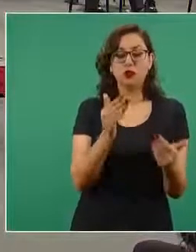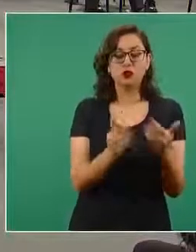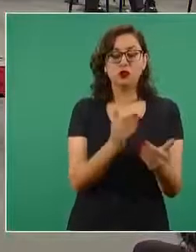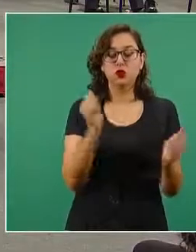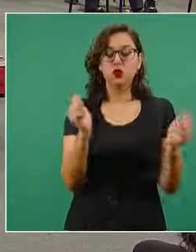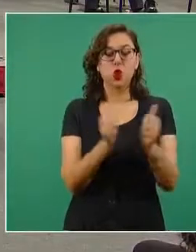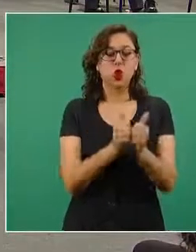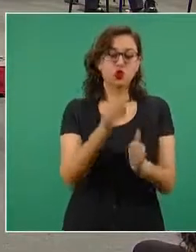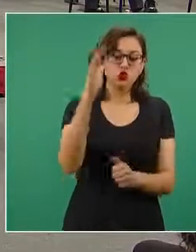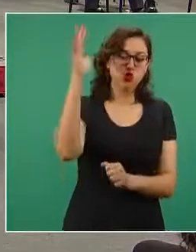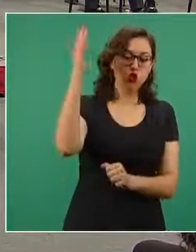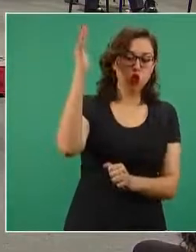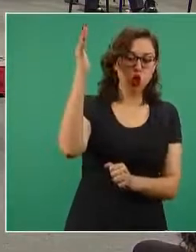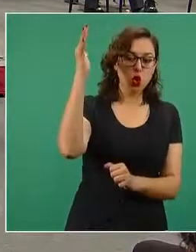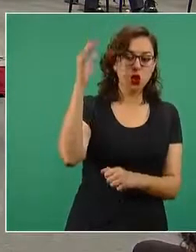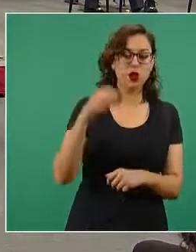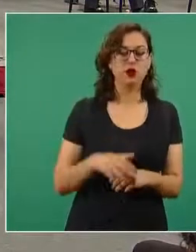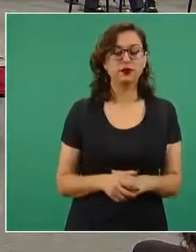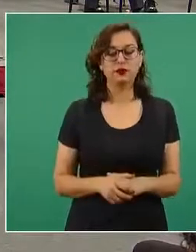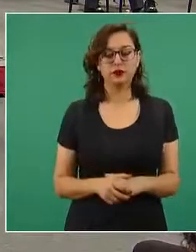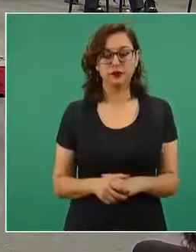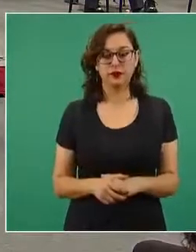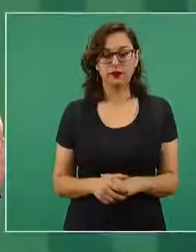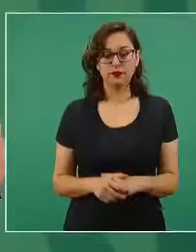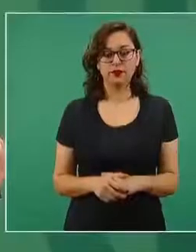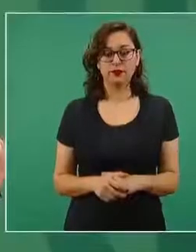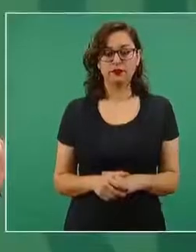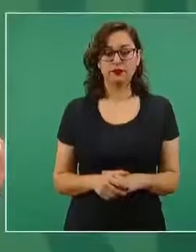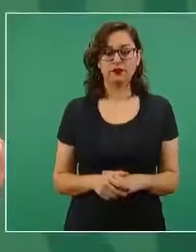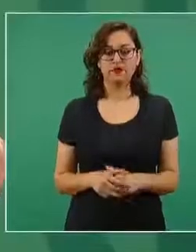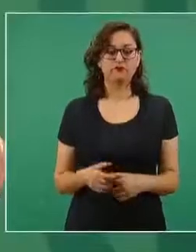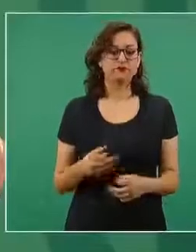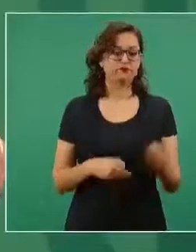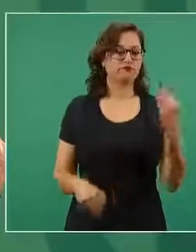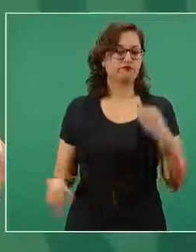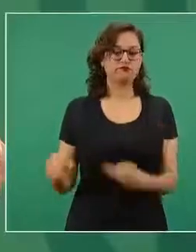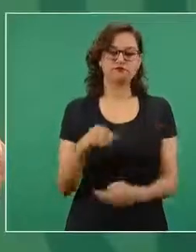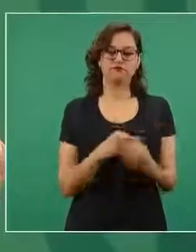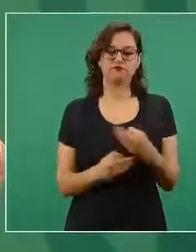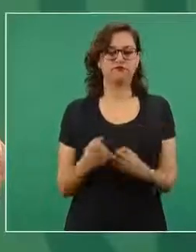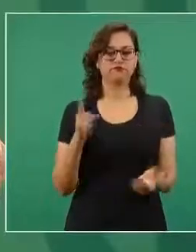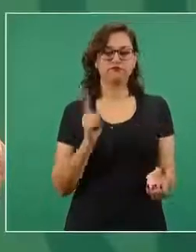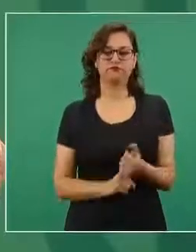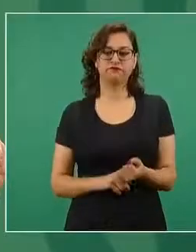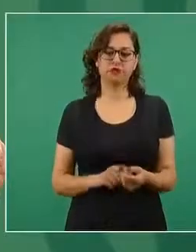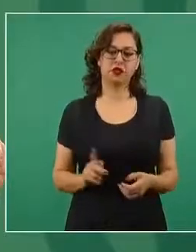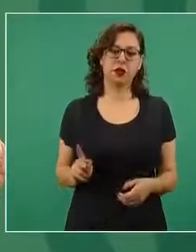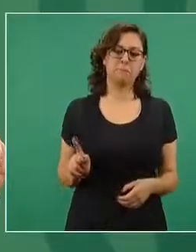solar, pero todo esto como simulación